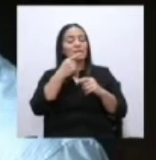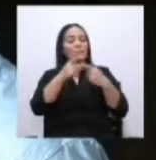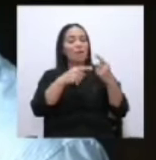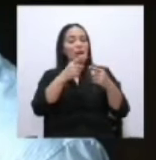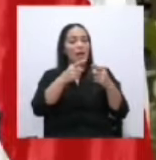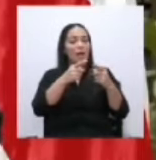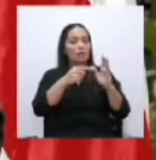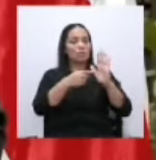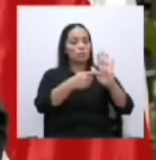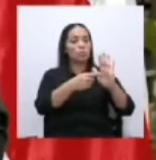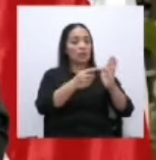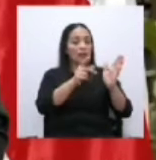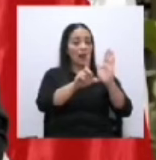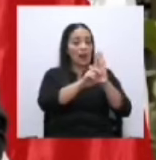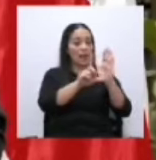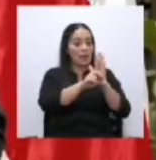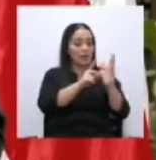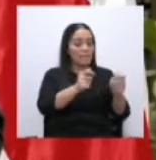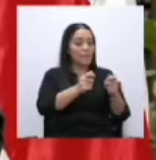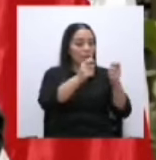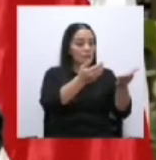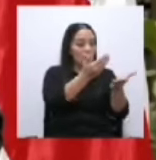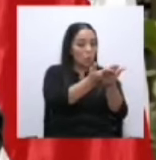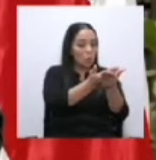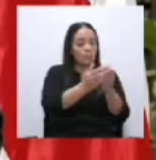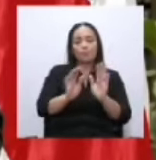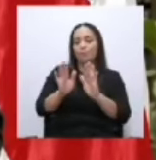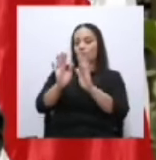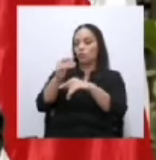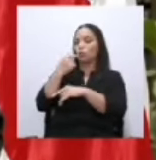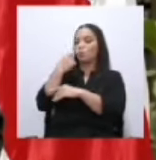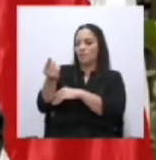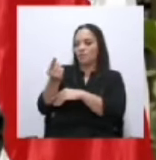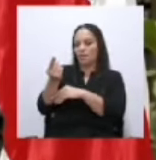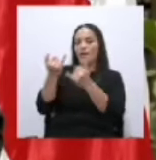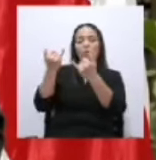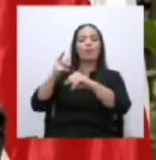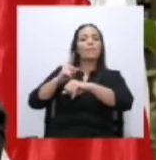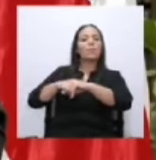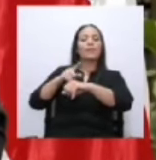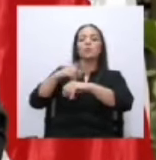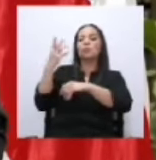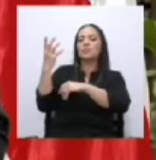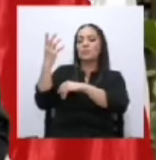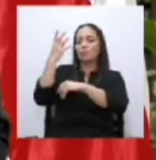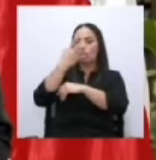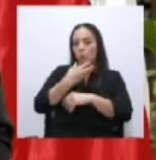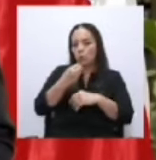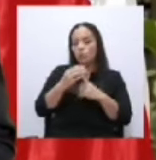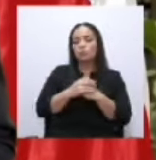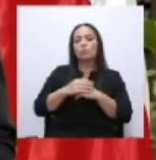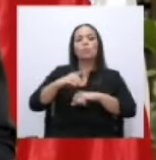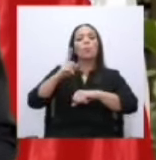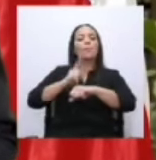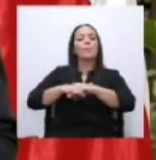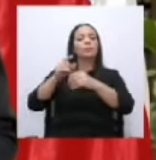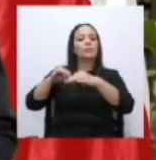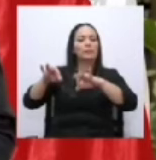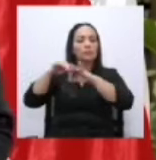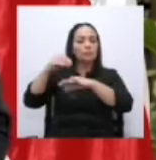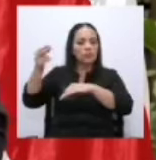Ya le dije, estos son momentos hermosos, son momentos